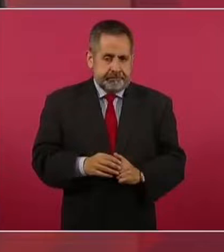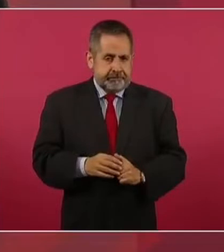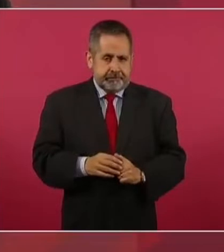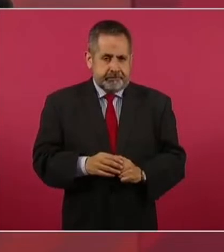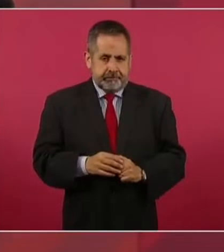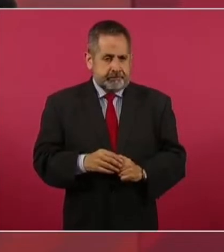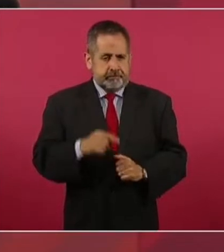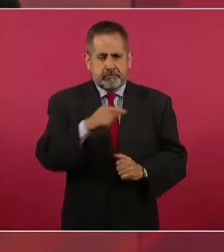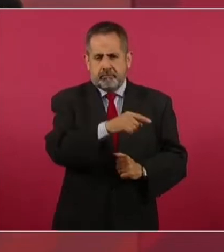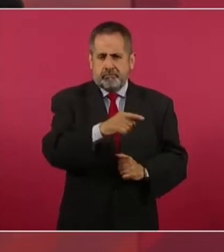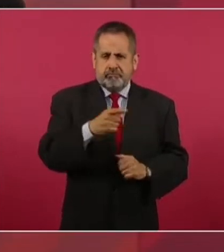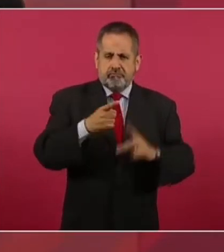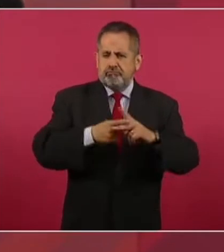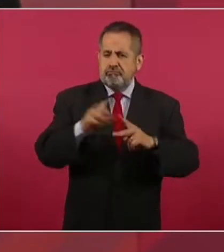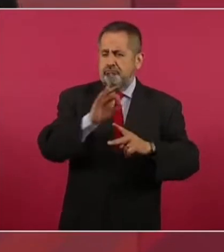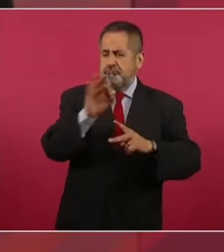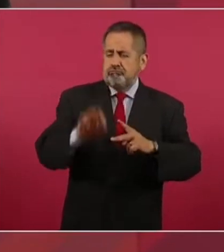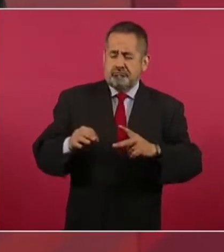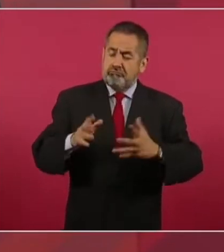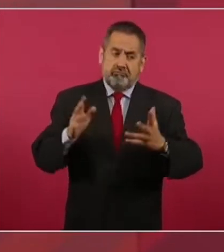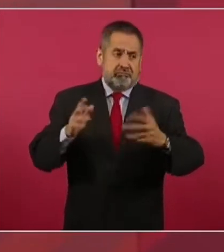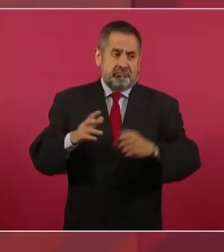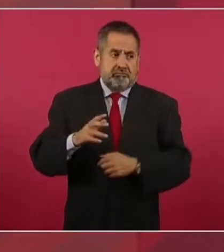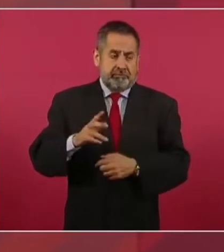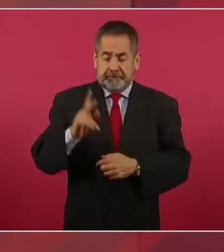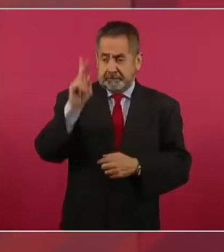es el aumento de tasas más